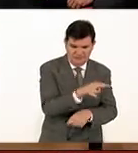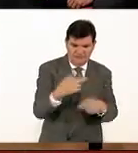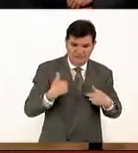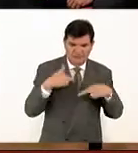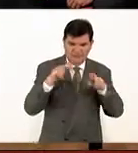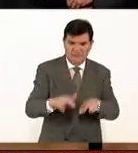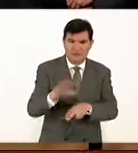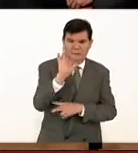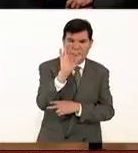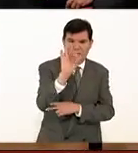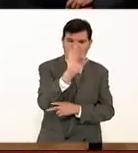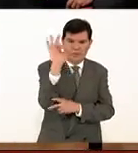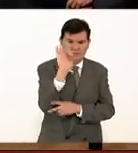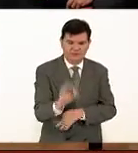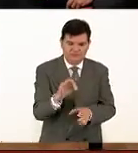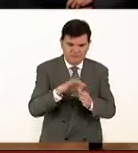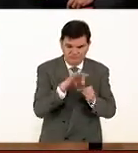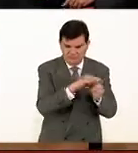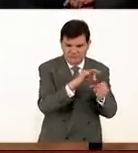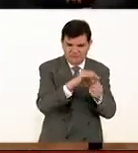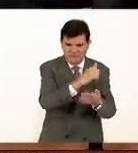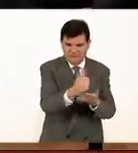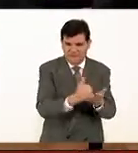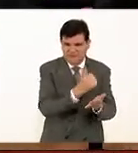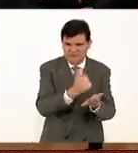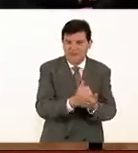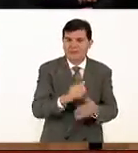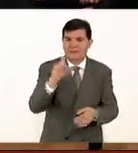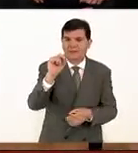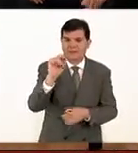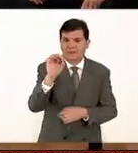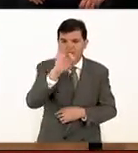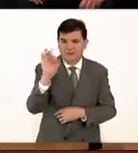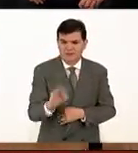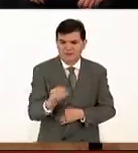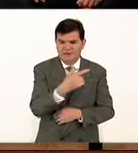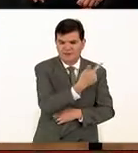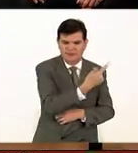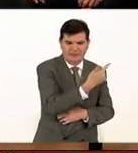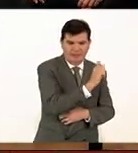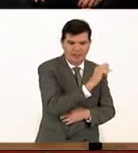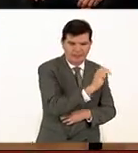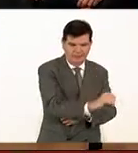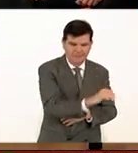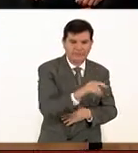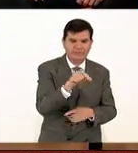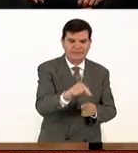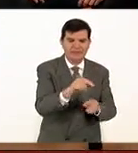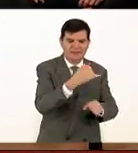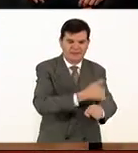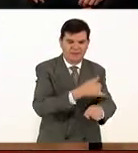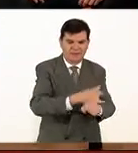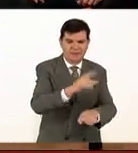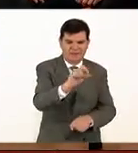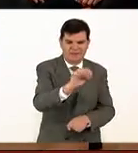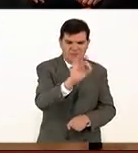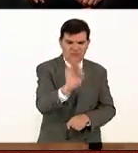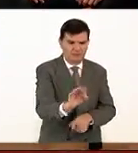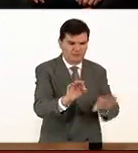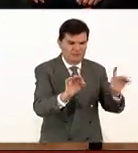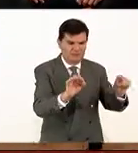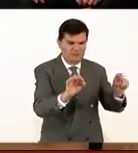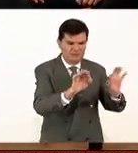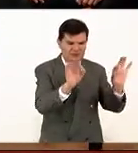el 40% del electorado de la ciudad, 20% GAM y 20% Iztapalapa. Y